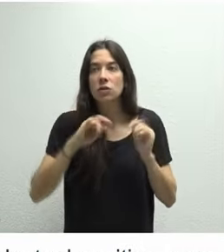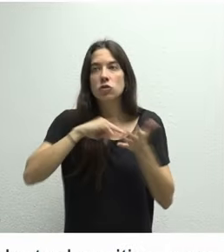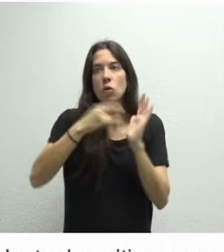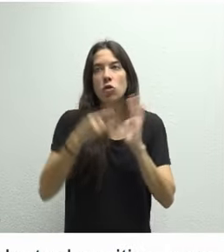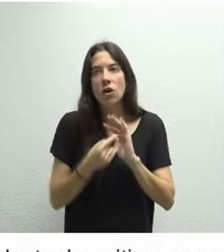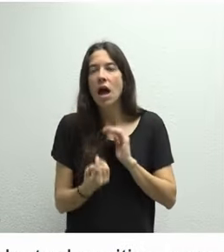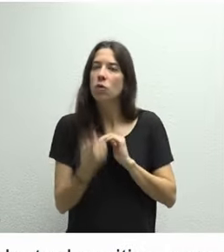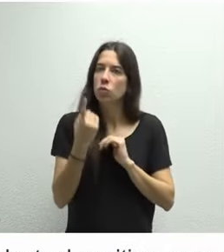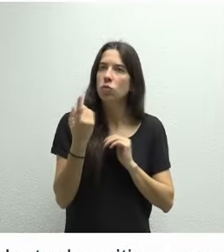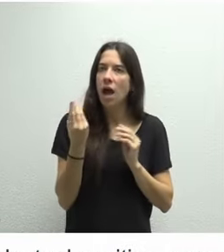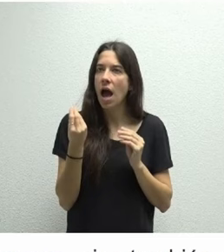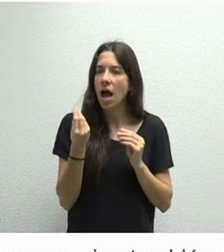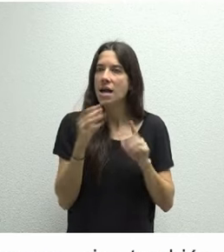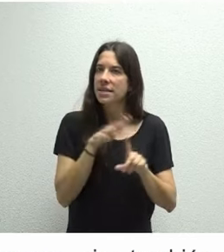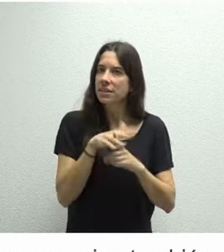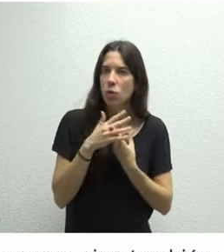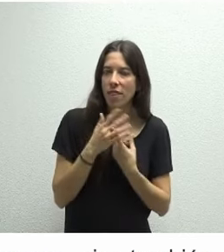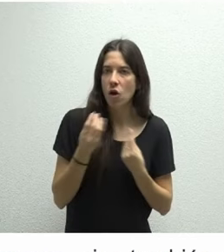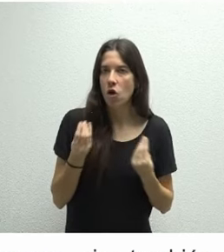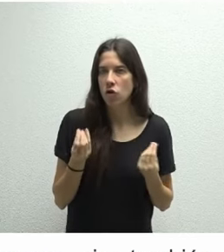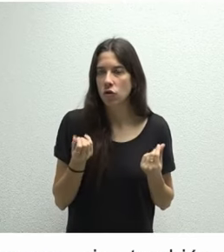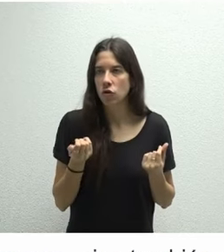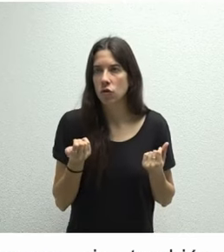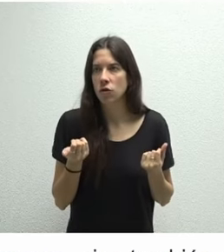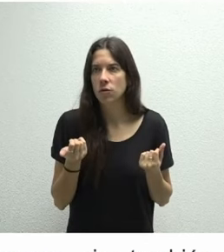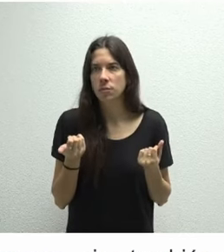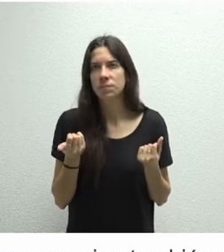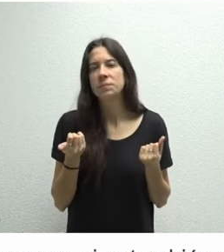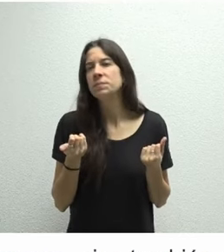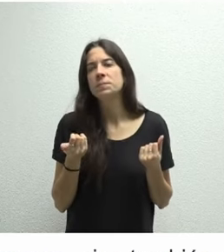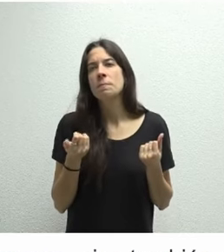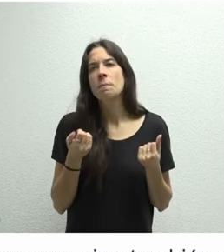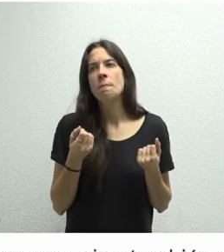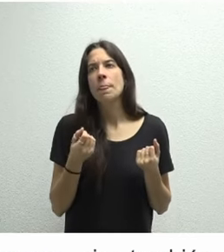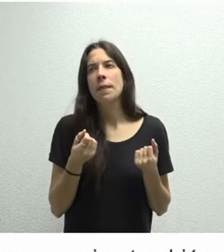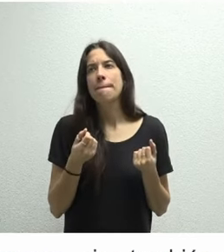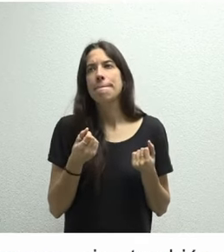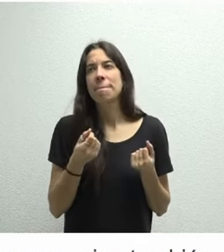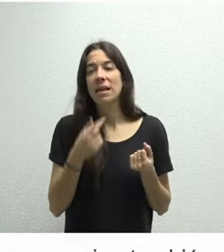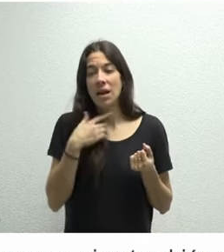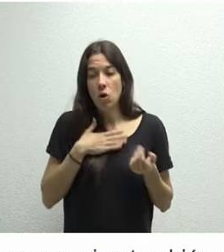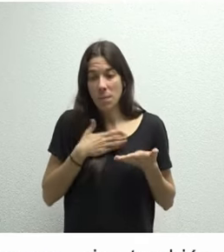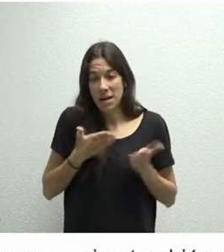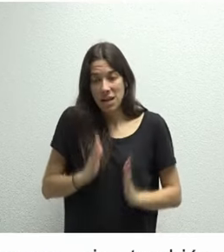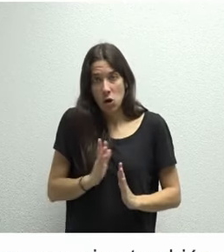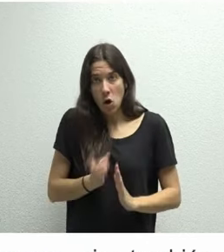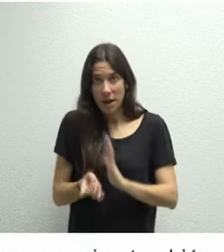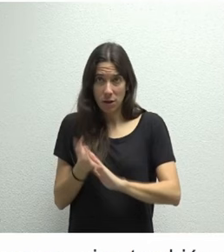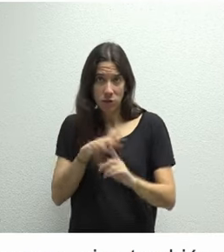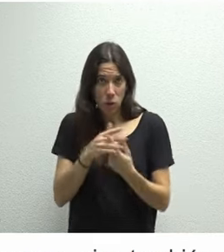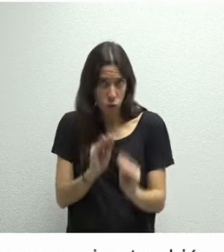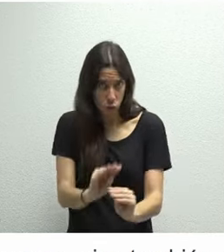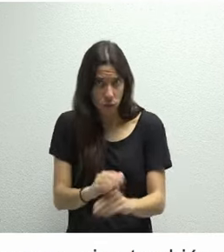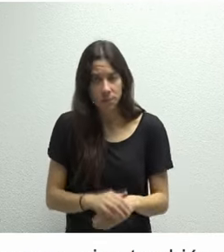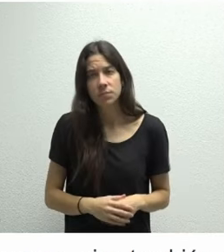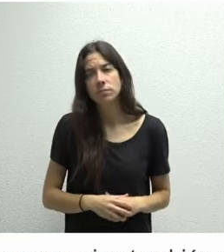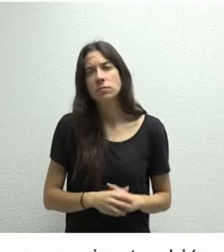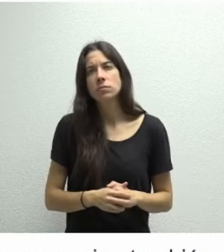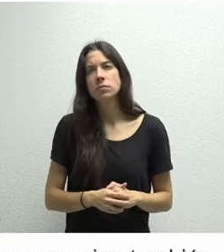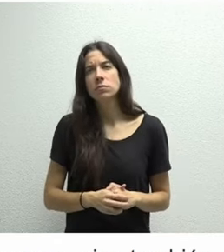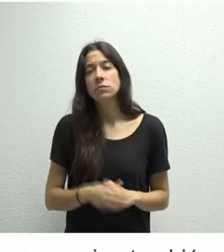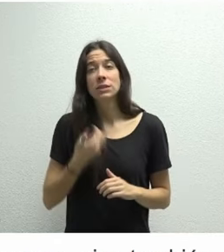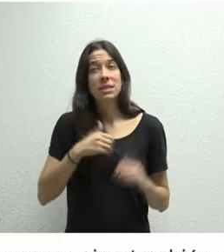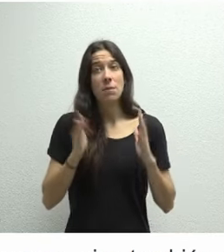a una situación que se ha generado con nuestro hijo e desde el